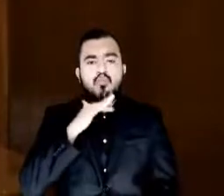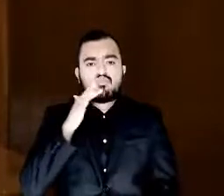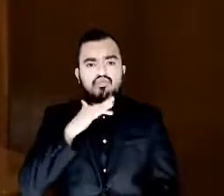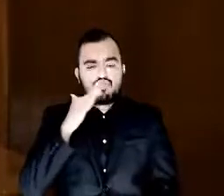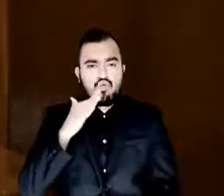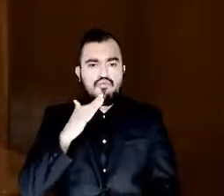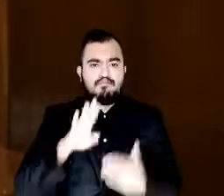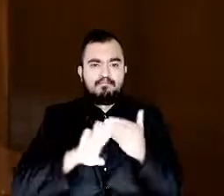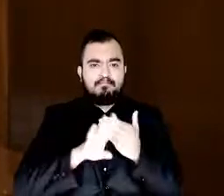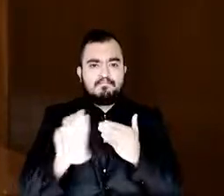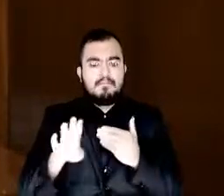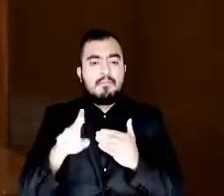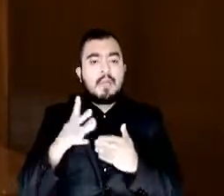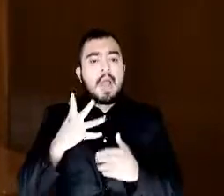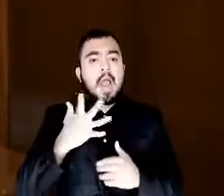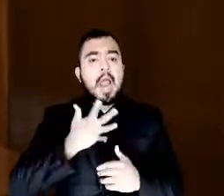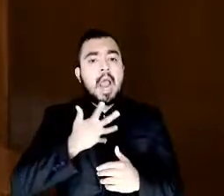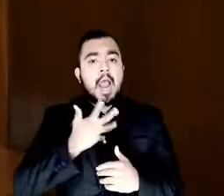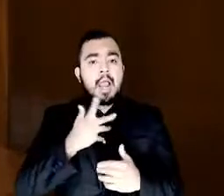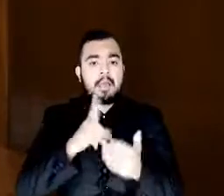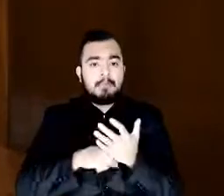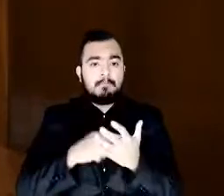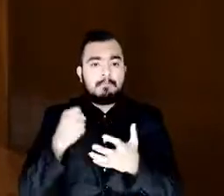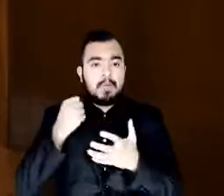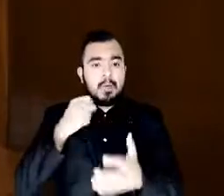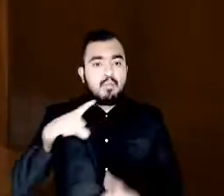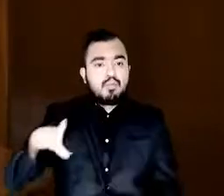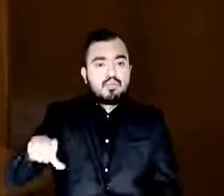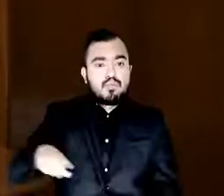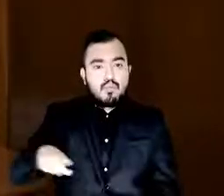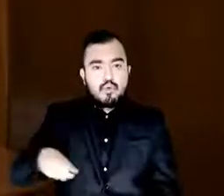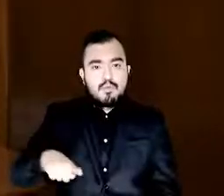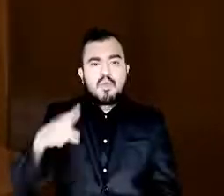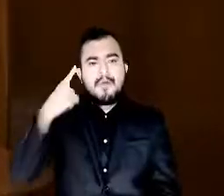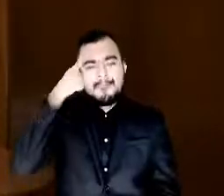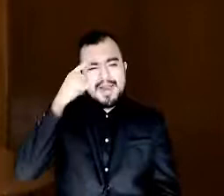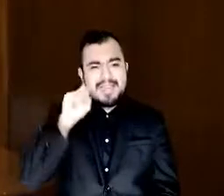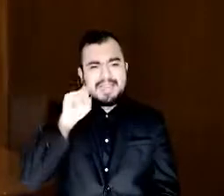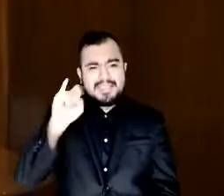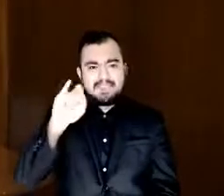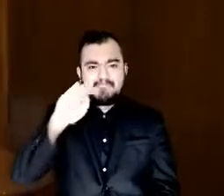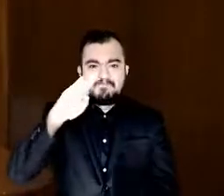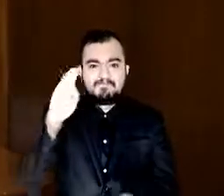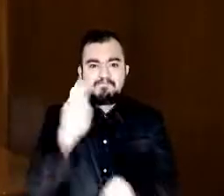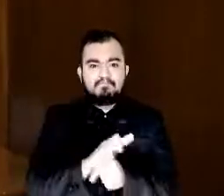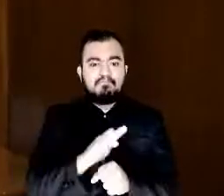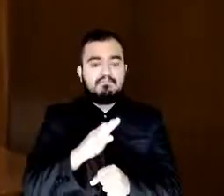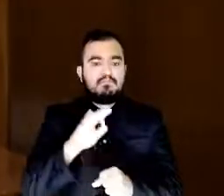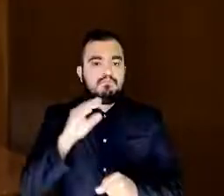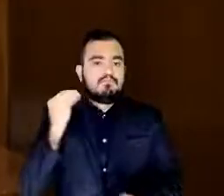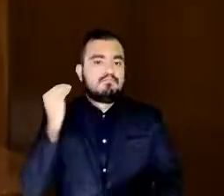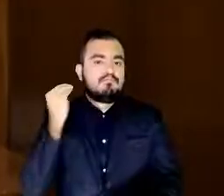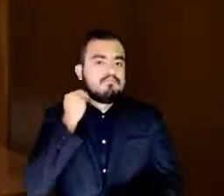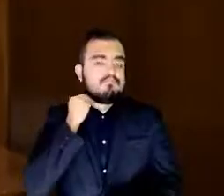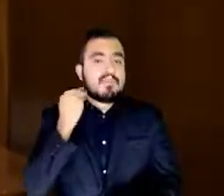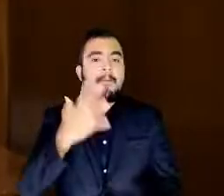usar como escudo la dispendia de los recursos públicos para garantizar un verdadero estado de derecho y